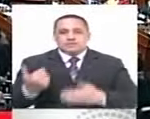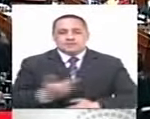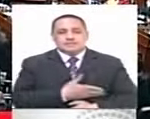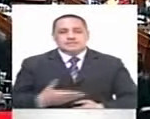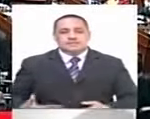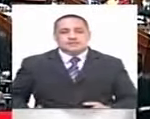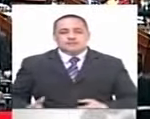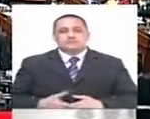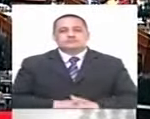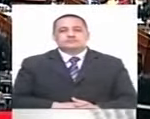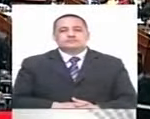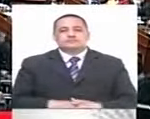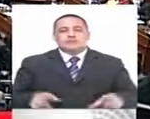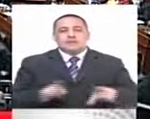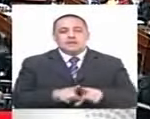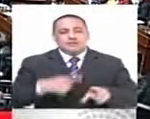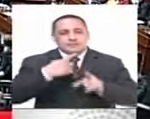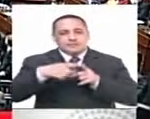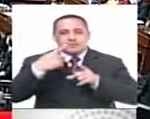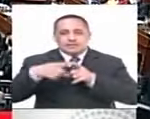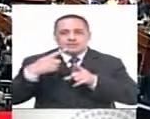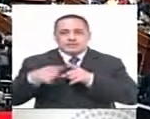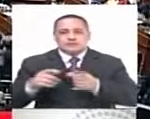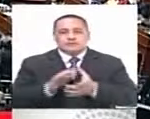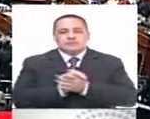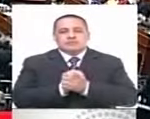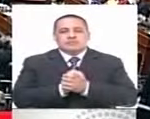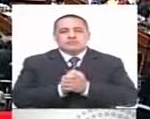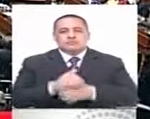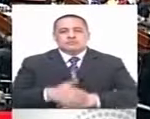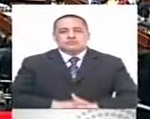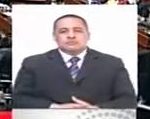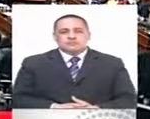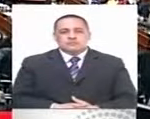presidenta, distinguidos colegas.